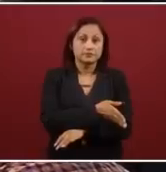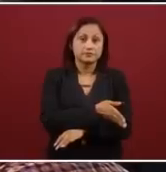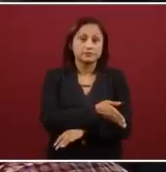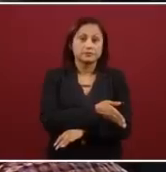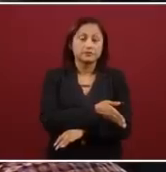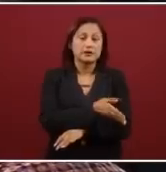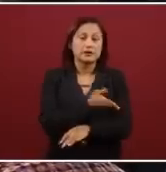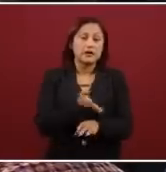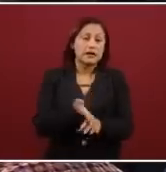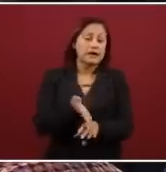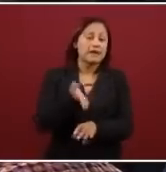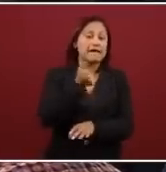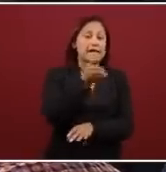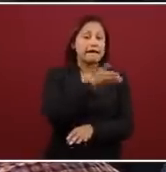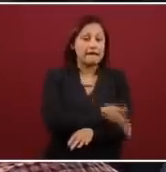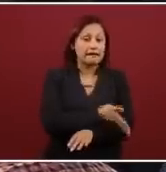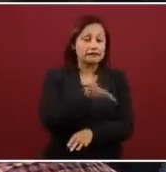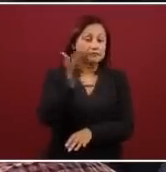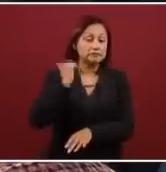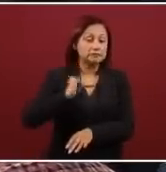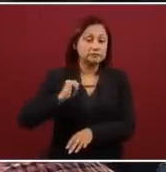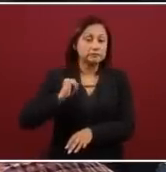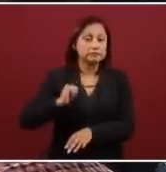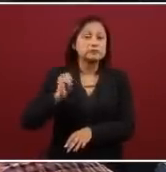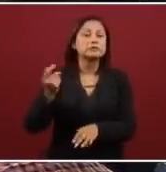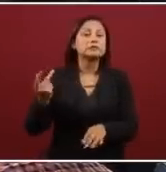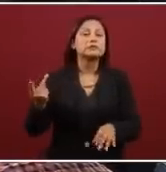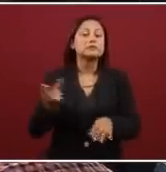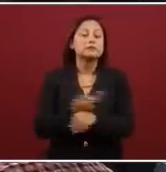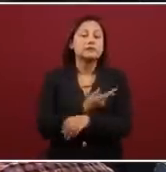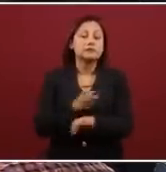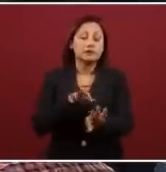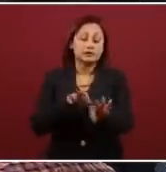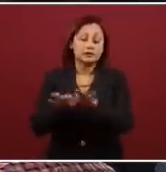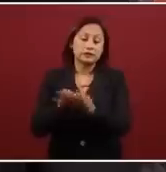neoliberal, el salario mínimo